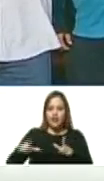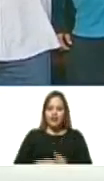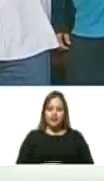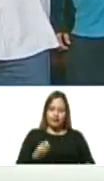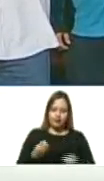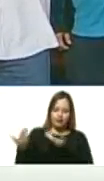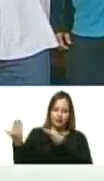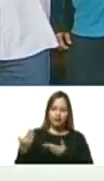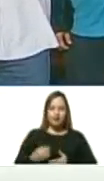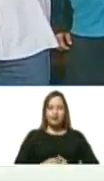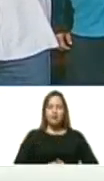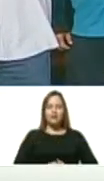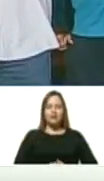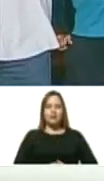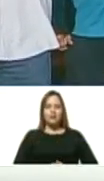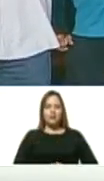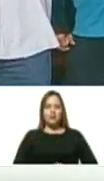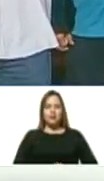Adelante.